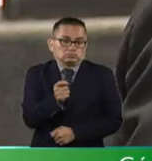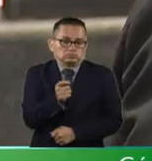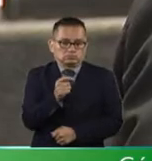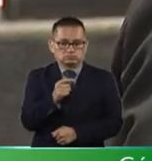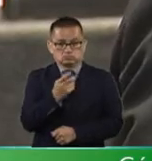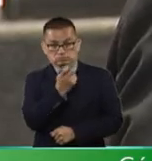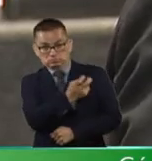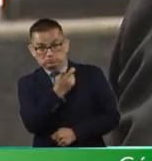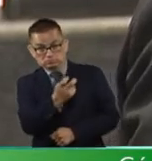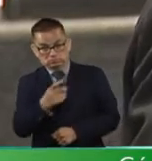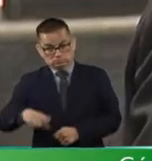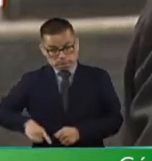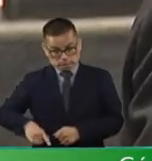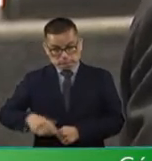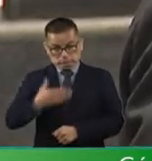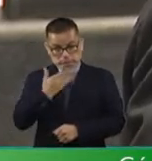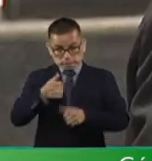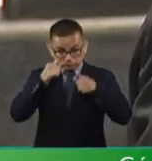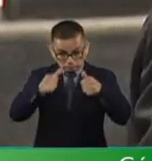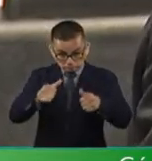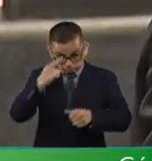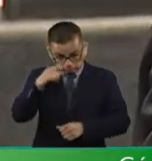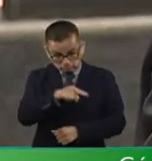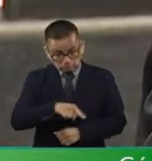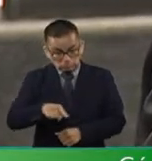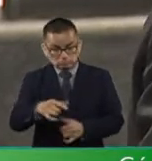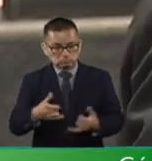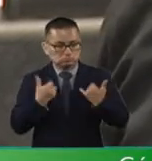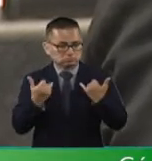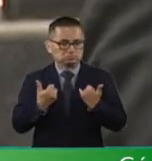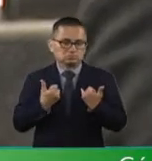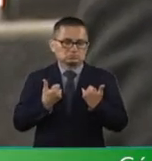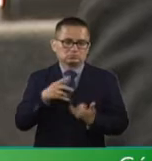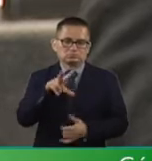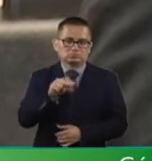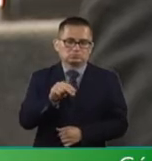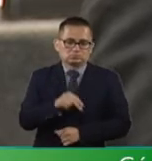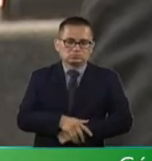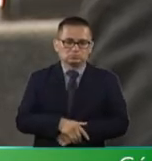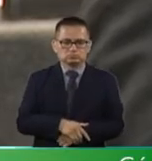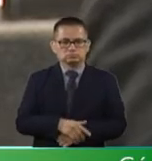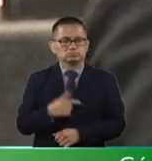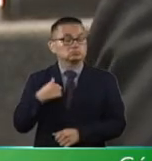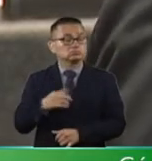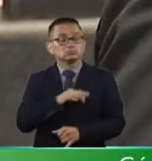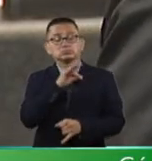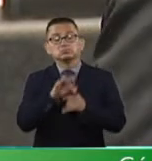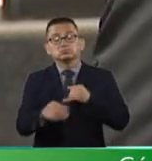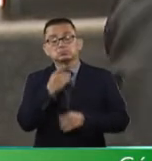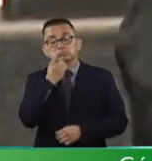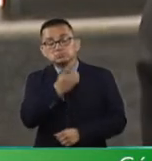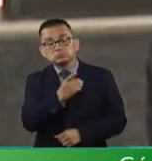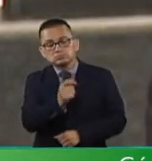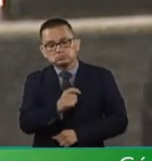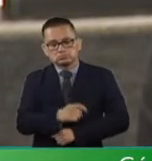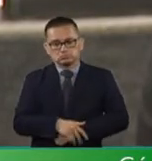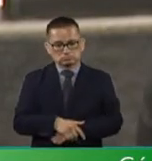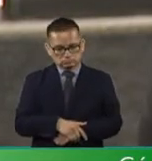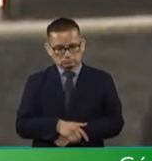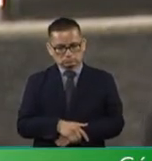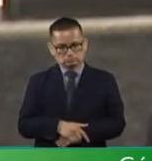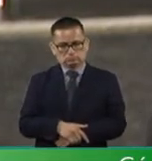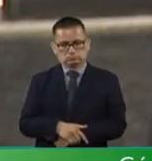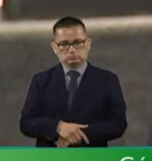decir que ese gobierno realmente piensa en las y los jóvenes concluyo entonces presidenta eh